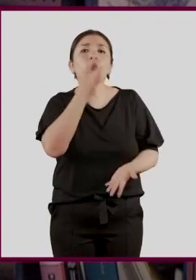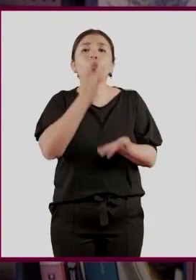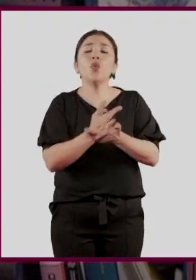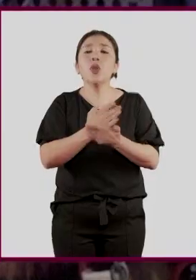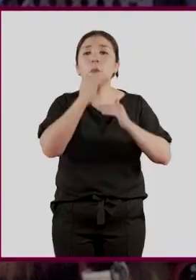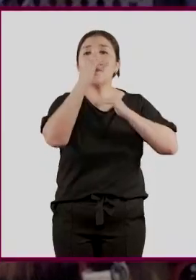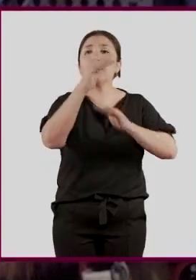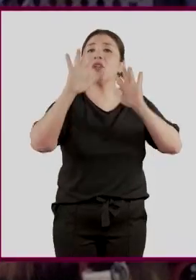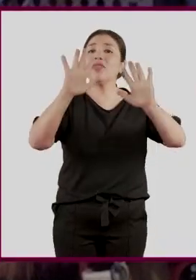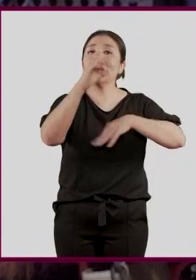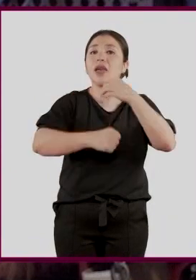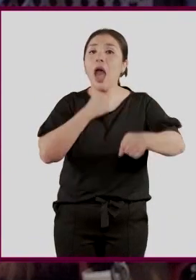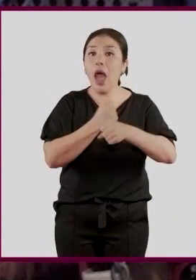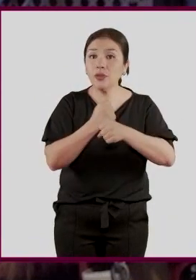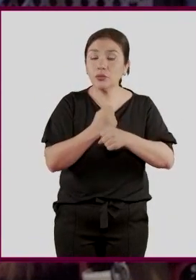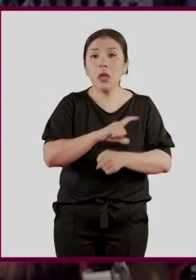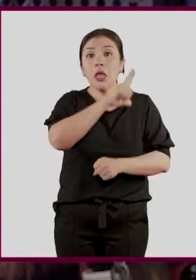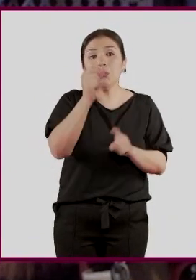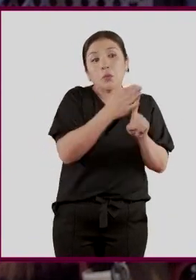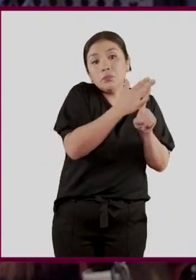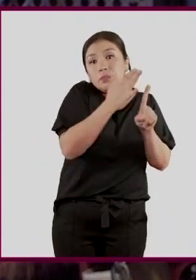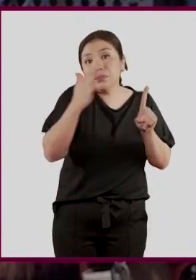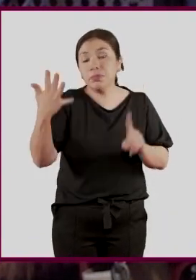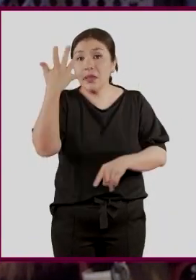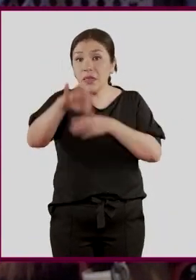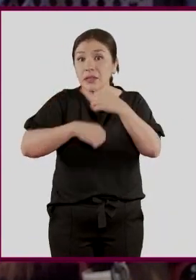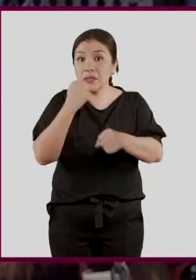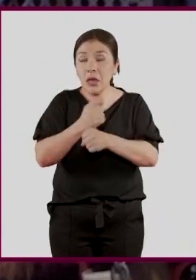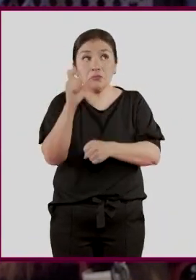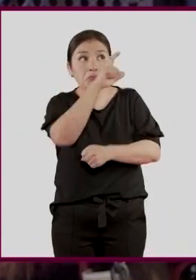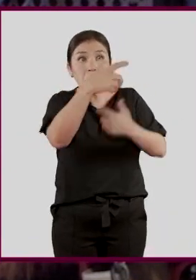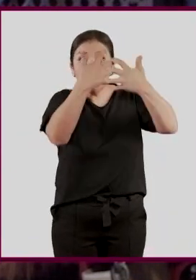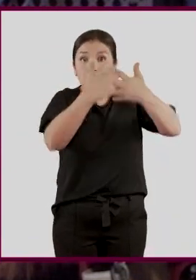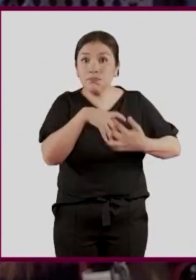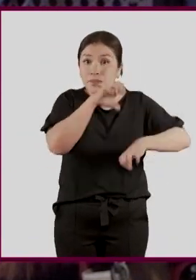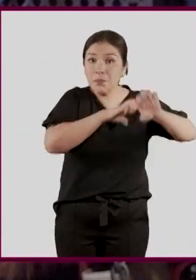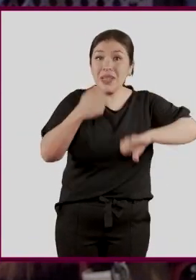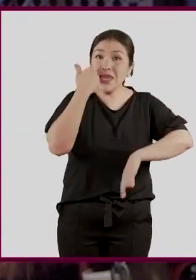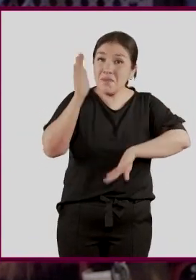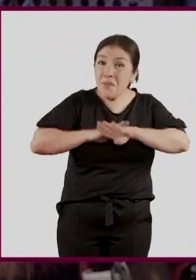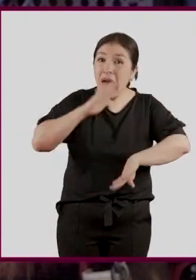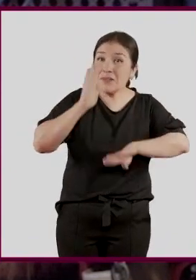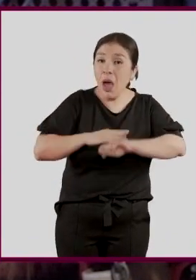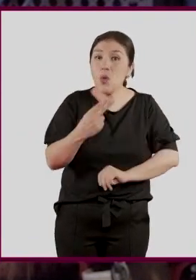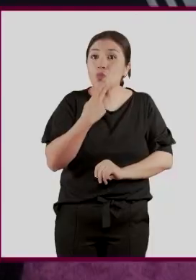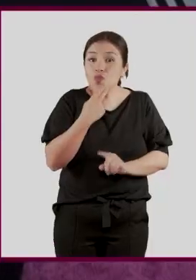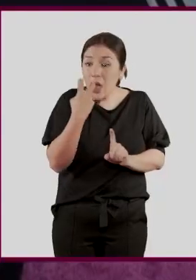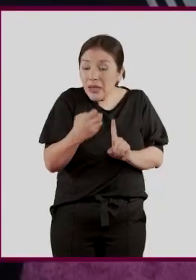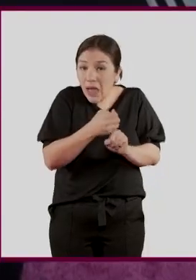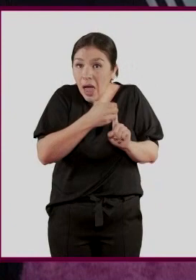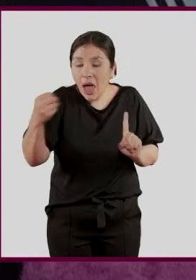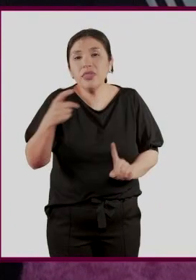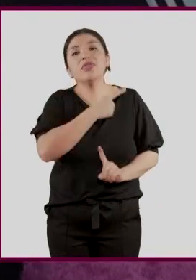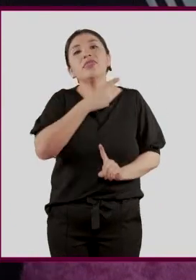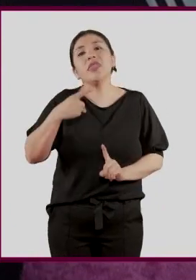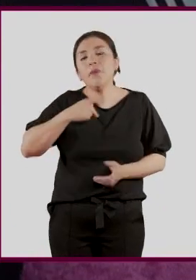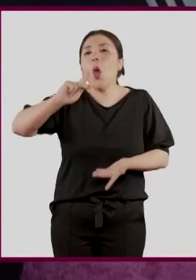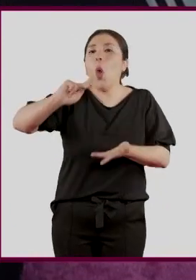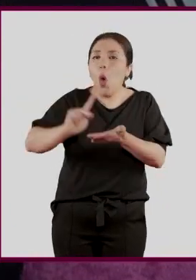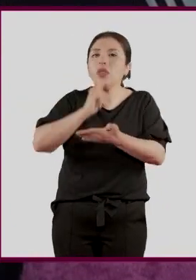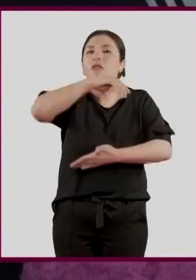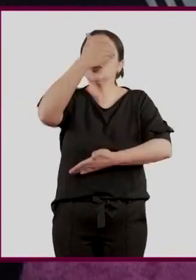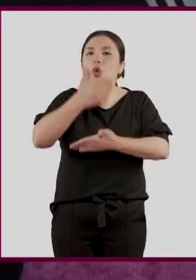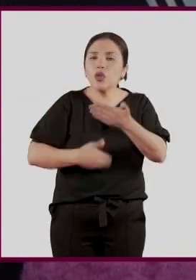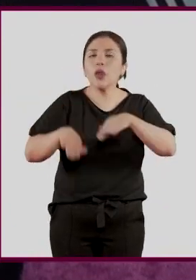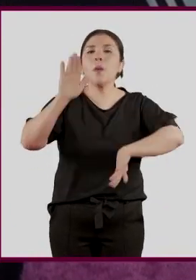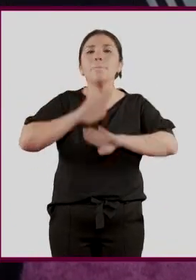10 años. Después de transcurrido ese tiempo, si la compañía quiere seguir haciendo uso del guión, deberá acordar nuevamente